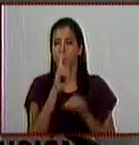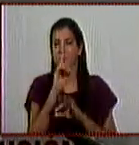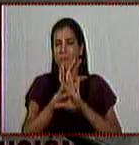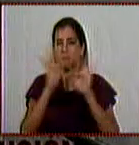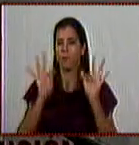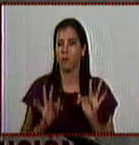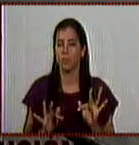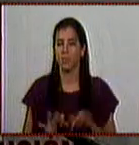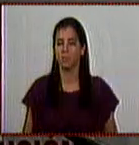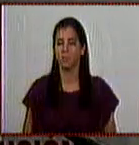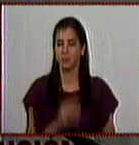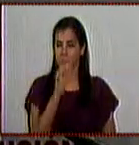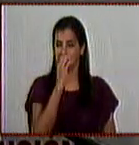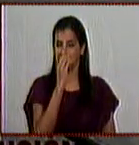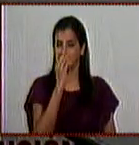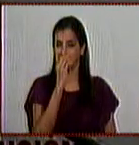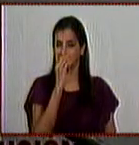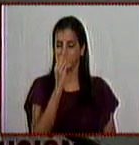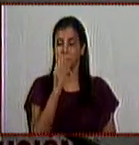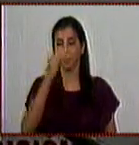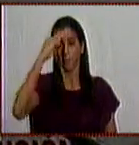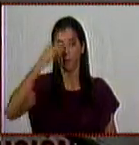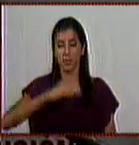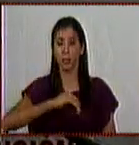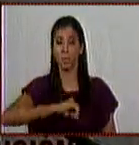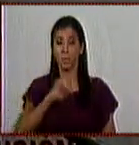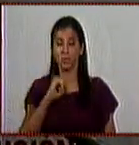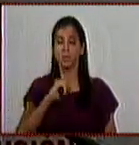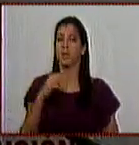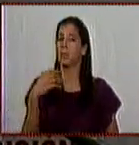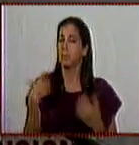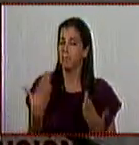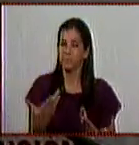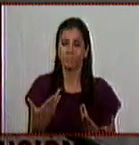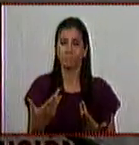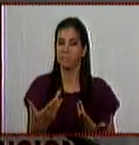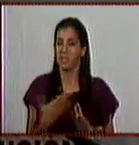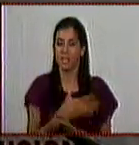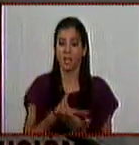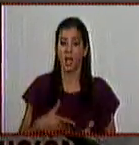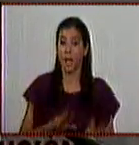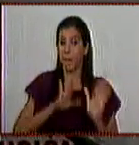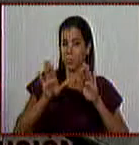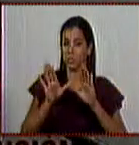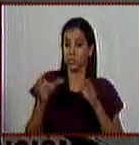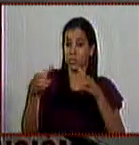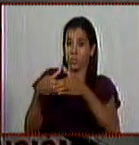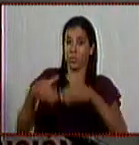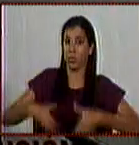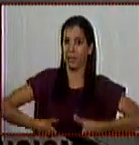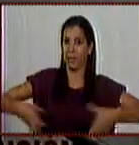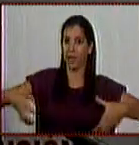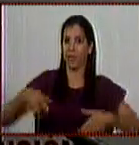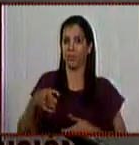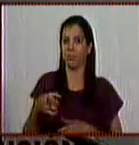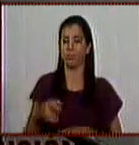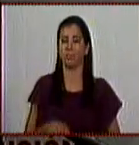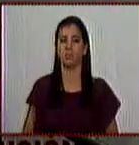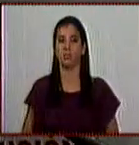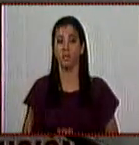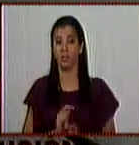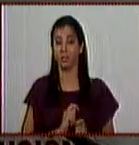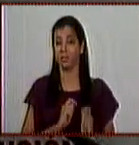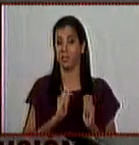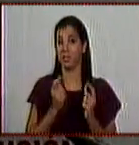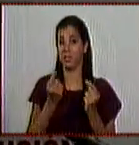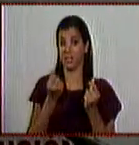estructura militar policial destinada a garantizar los privilegios de la élite y la transferencia de